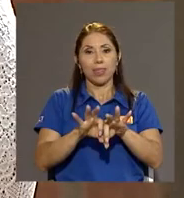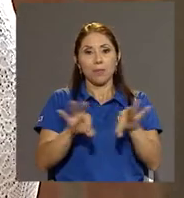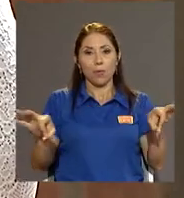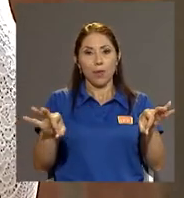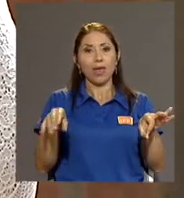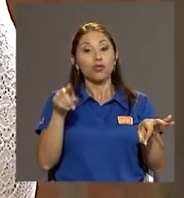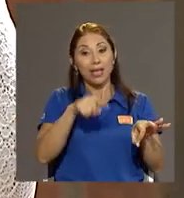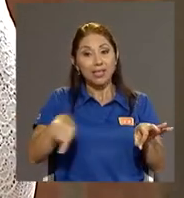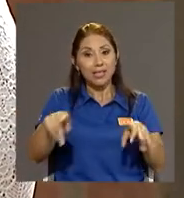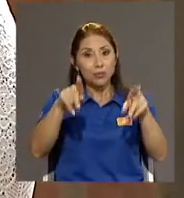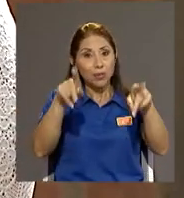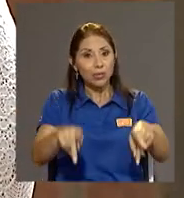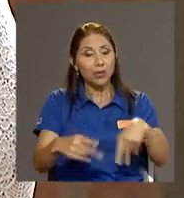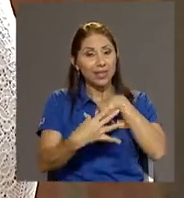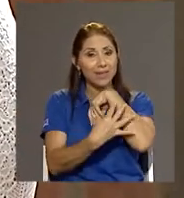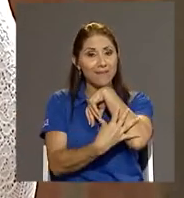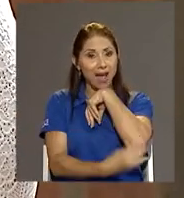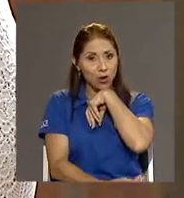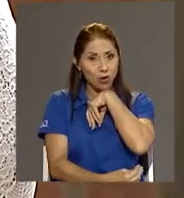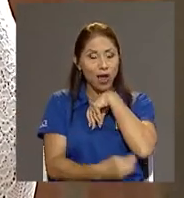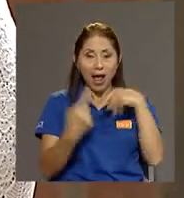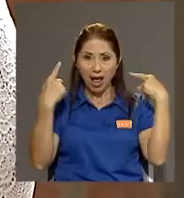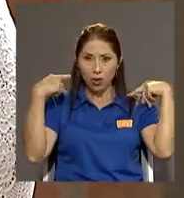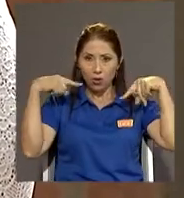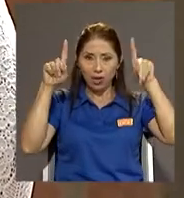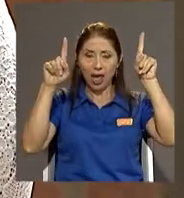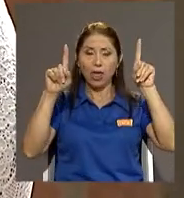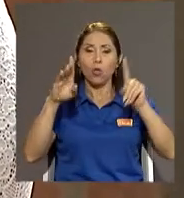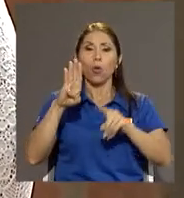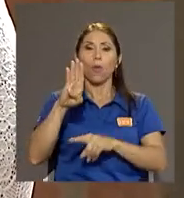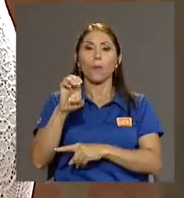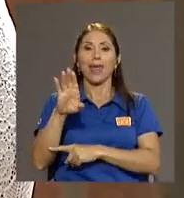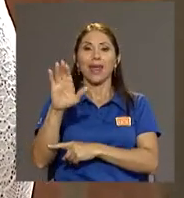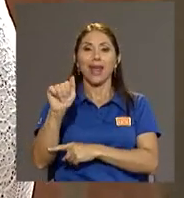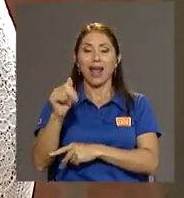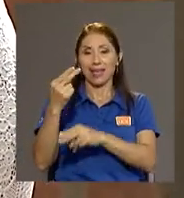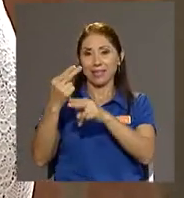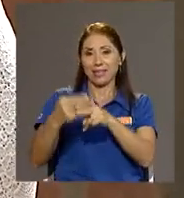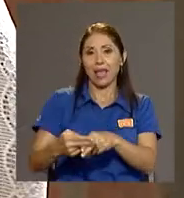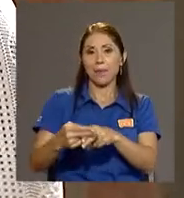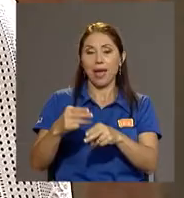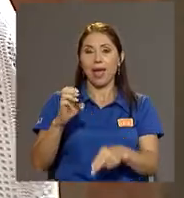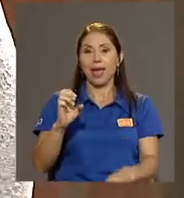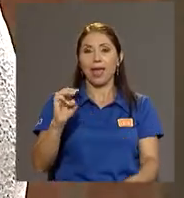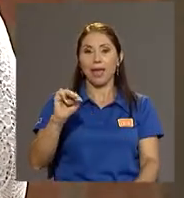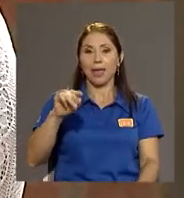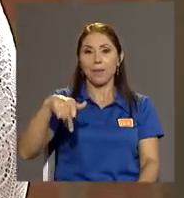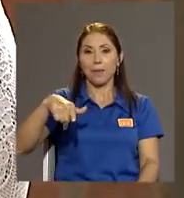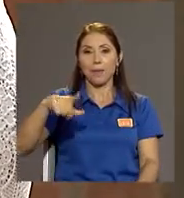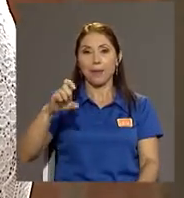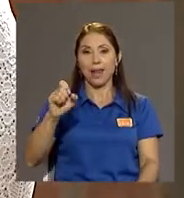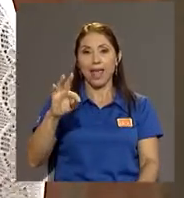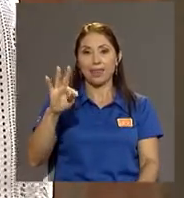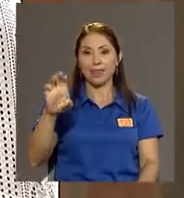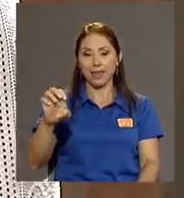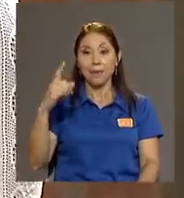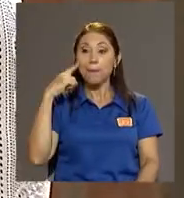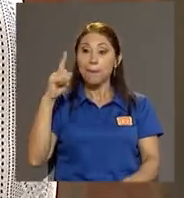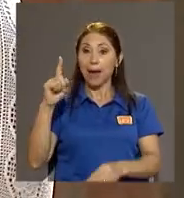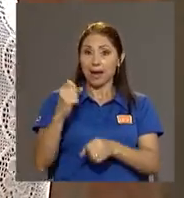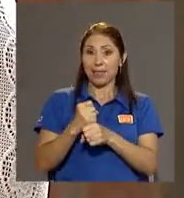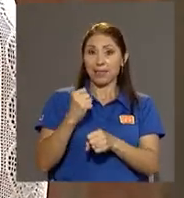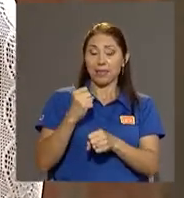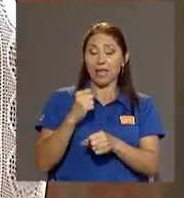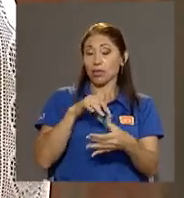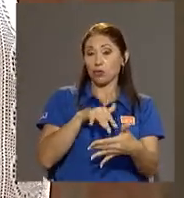muchachos de bajos recursos que han logrado la beca Empléate para prepararse en un parauniversitario. Y algunos